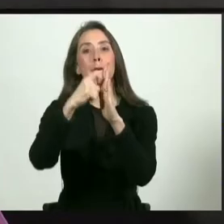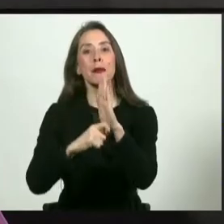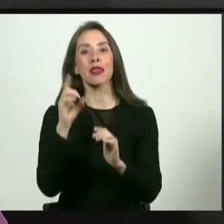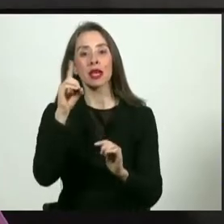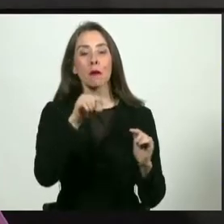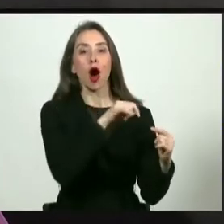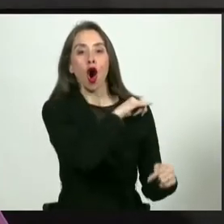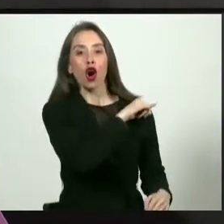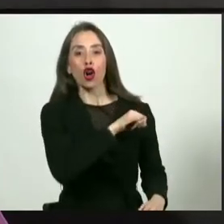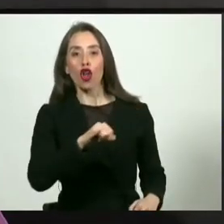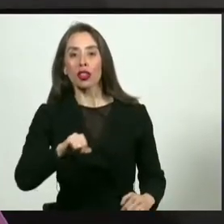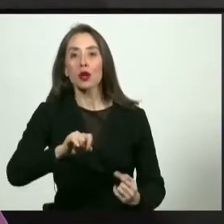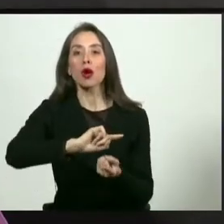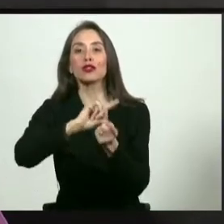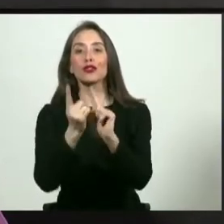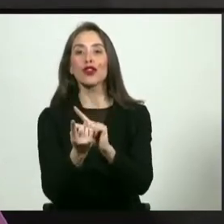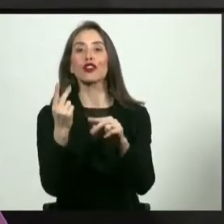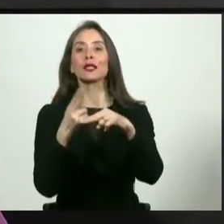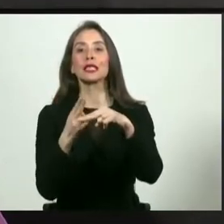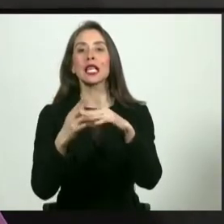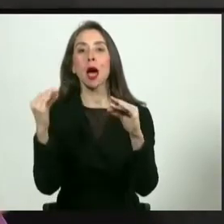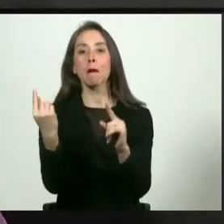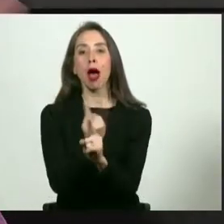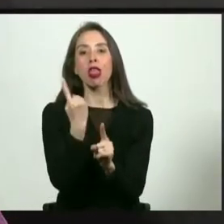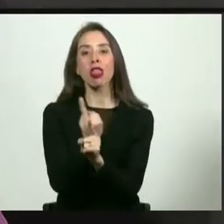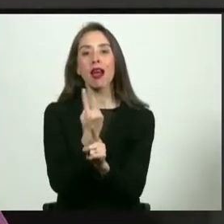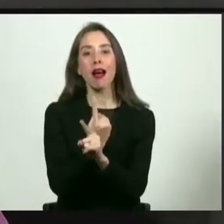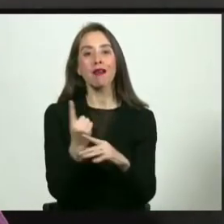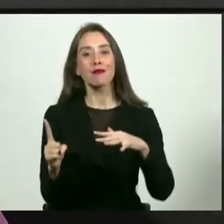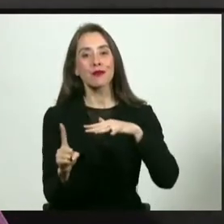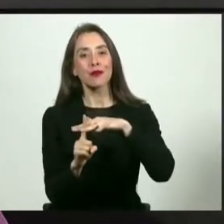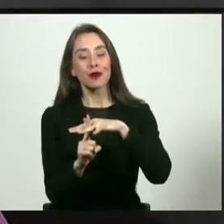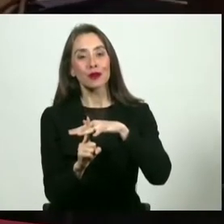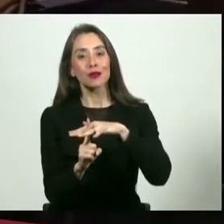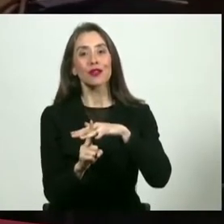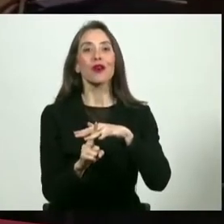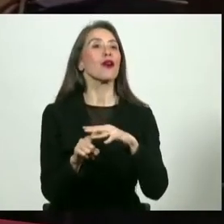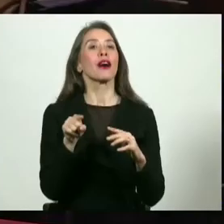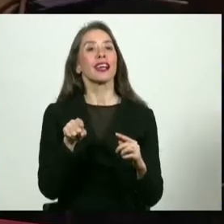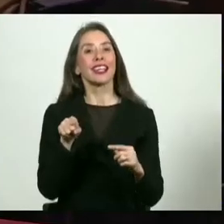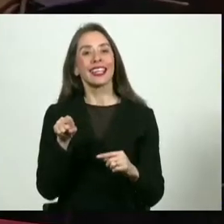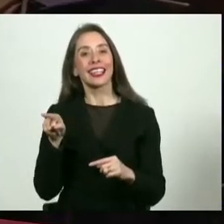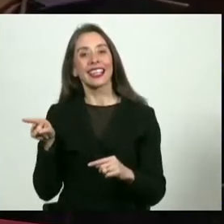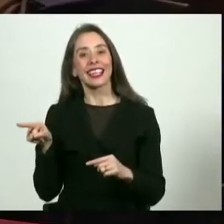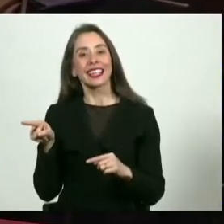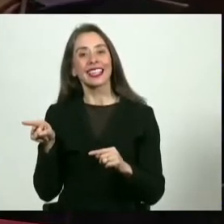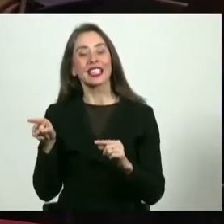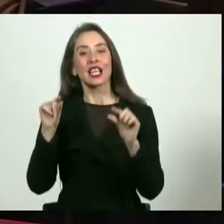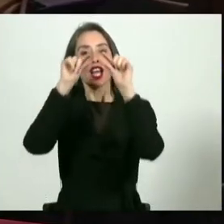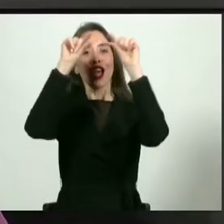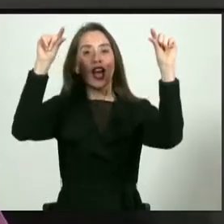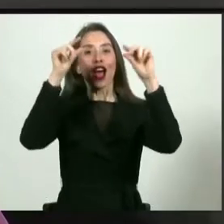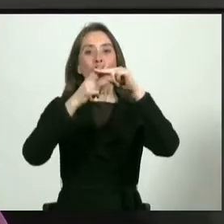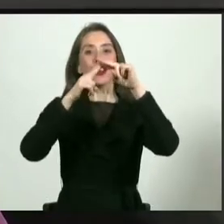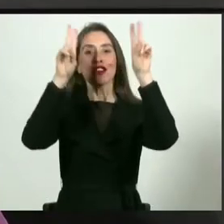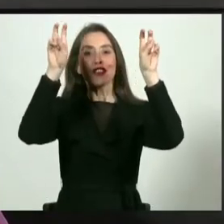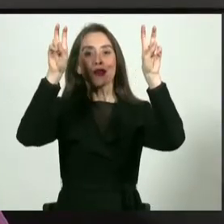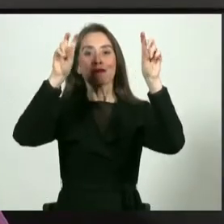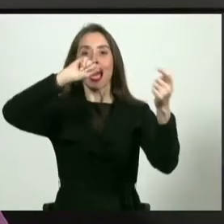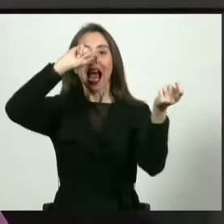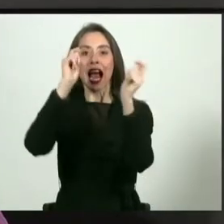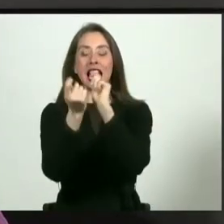y que ahora son diálogos de inclusión. Y el propio cambio del título que nos